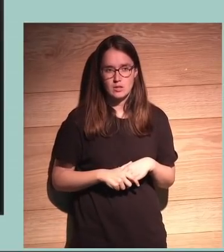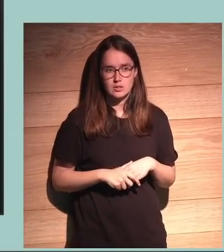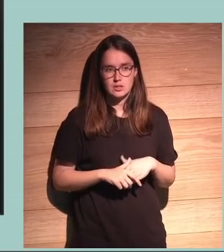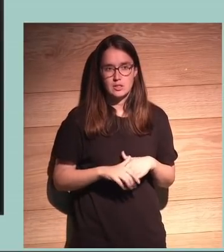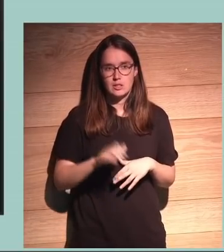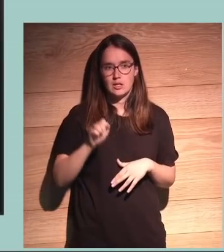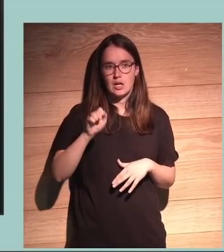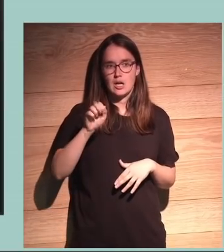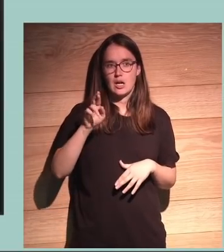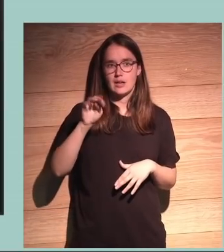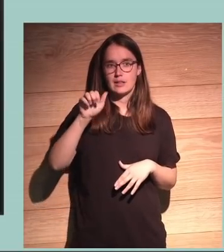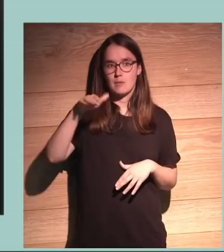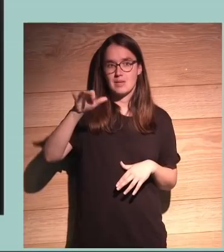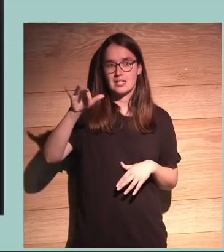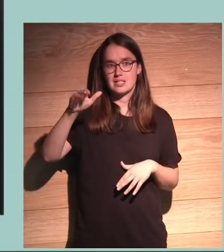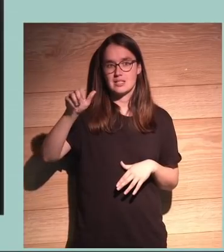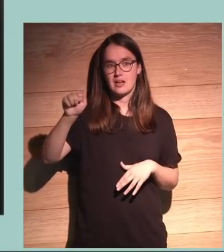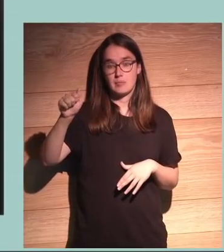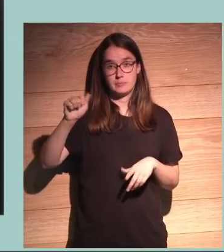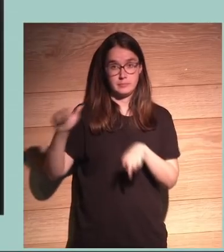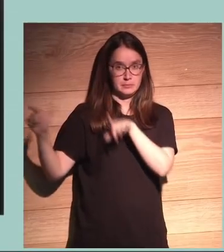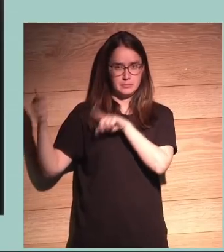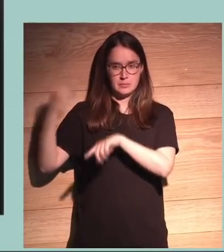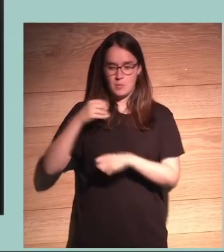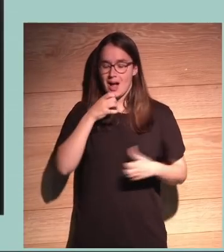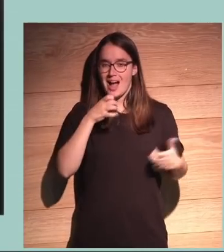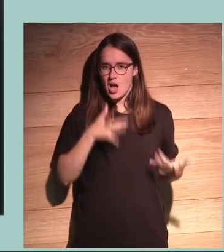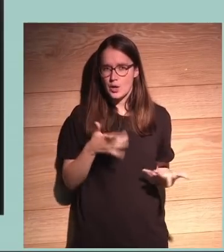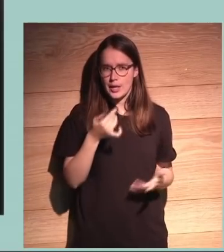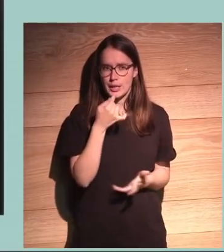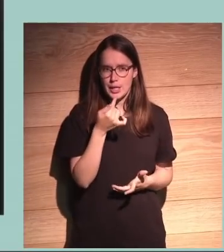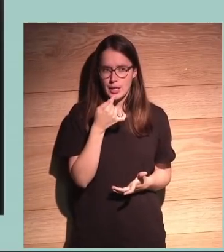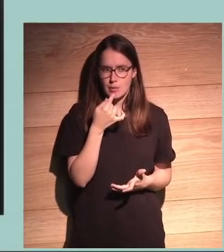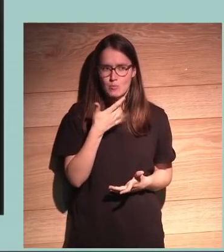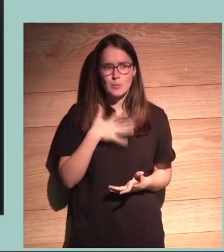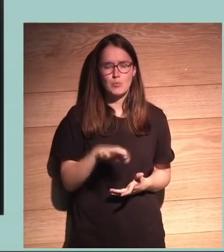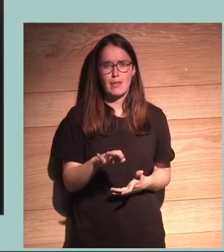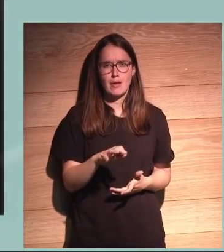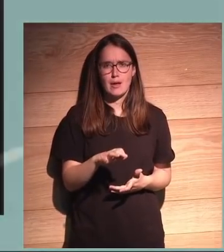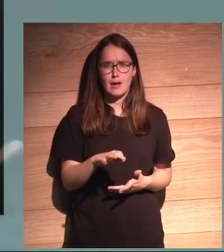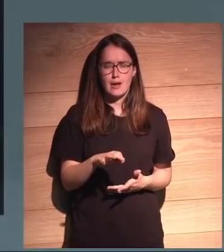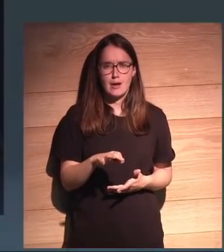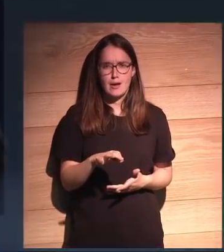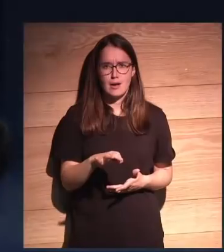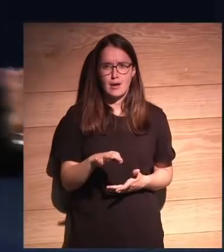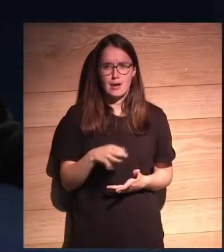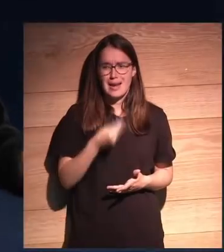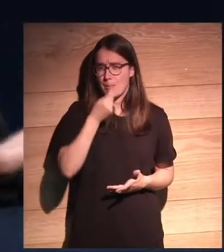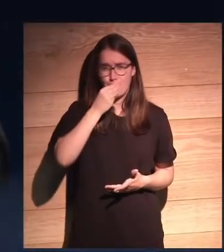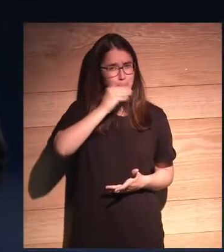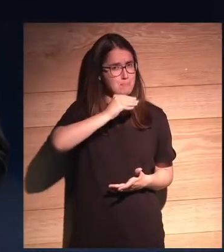de Artemisia Gentileschi, a día de hoy considerada pues probablemente la mayor de